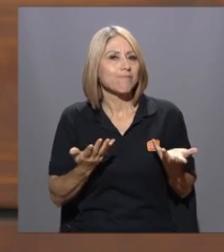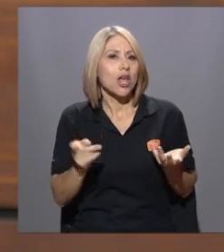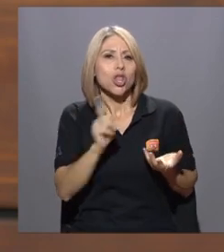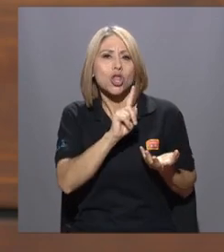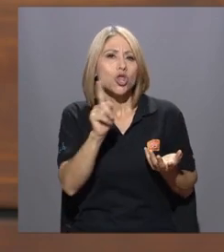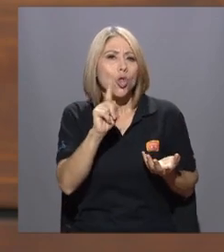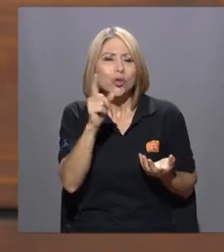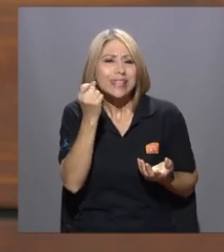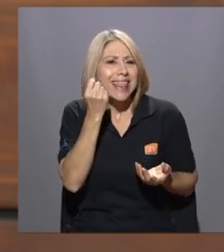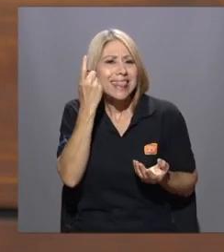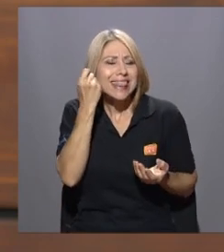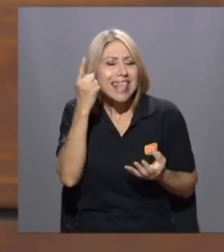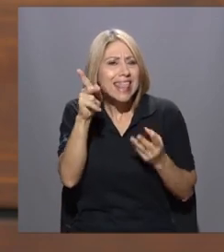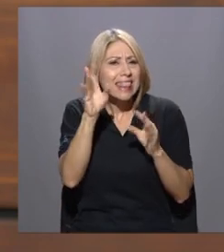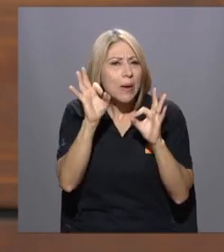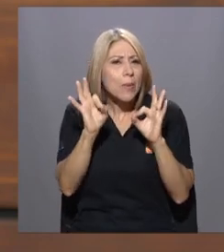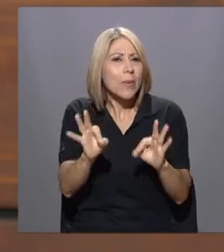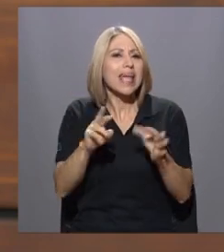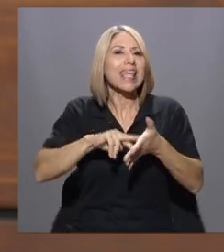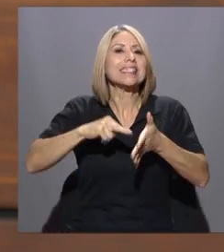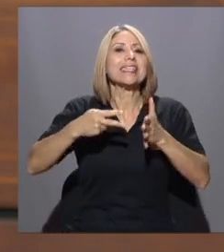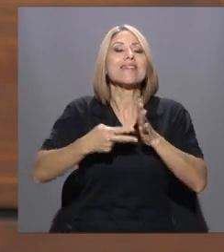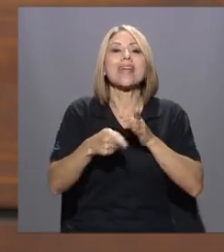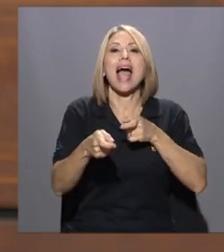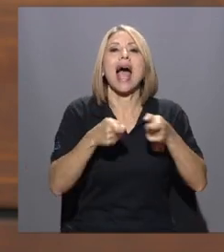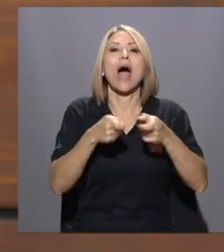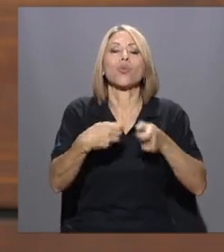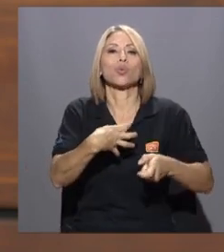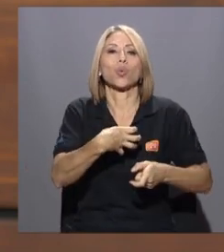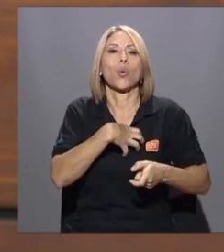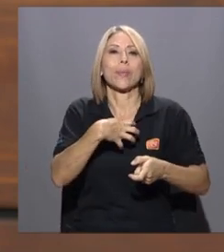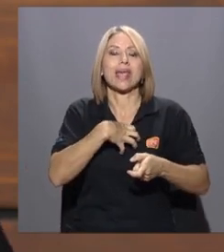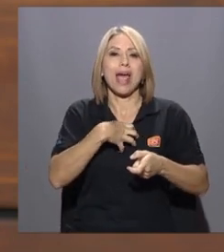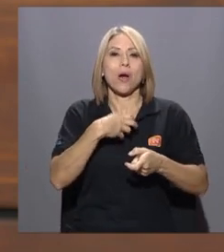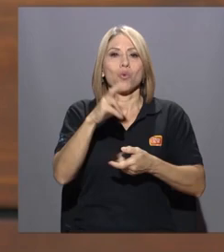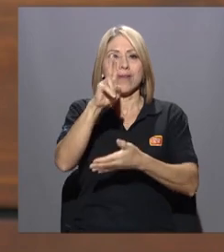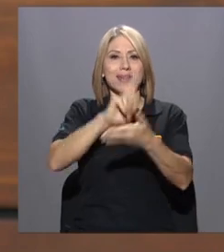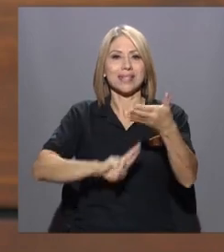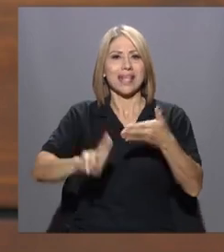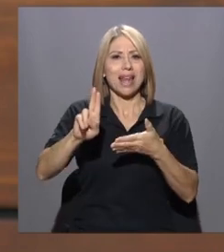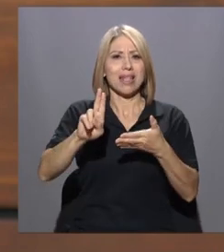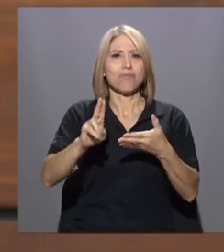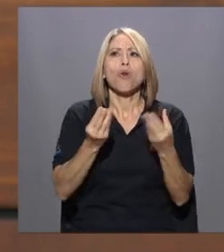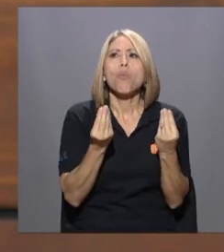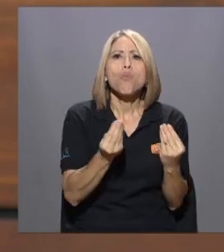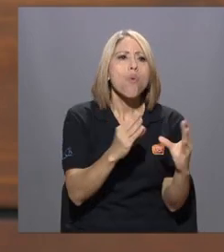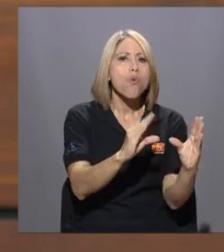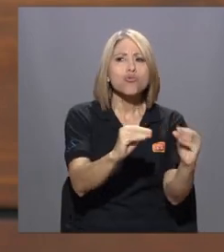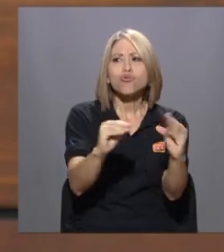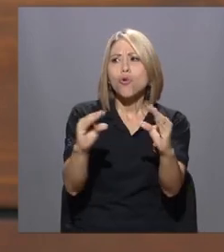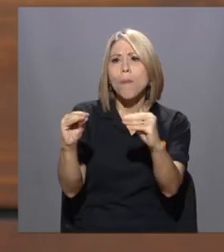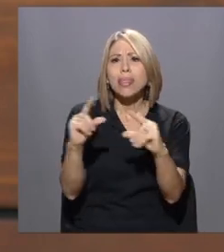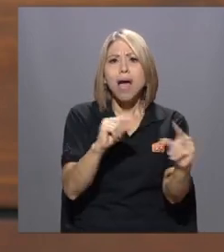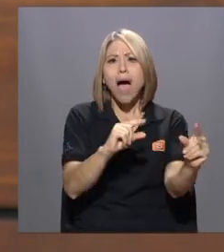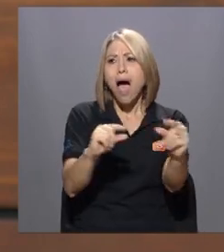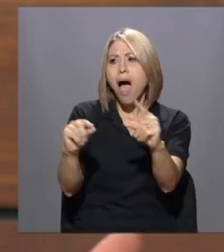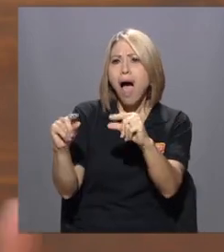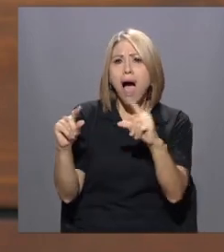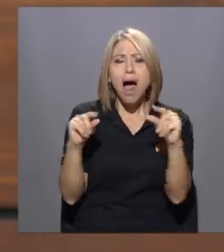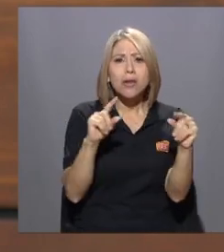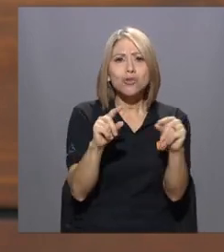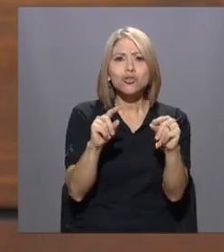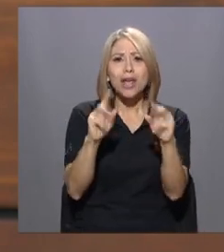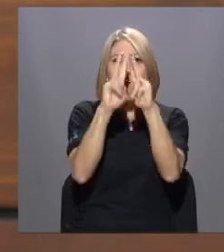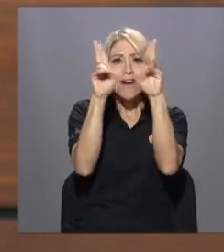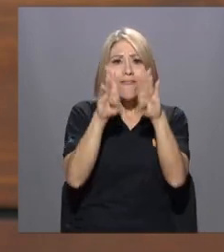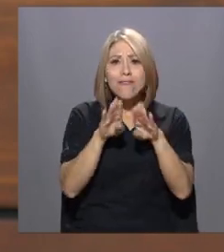exactamente qué es la autonomía universitaria. Y son múltiples los comentarios, y sobre todo en las redes sociales, que